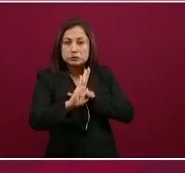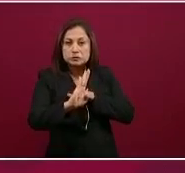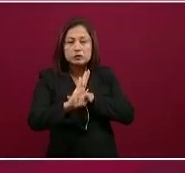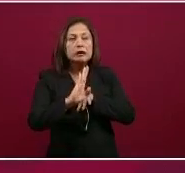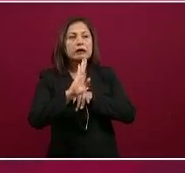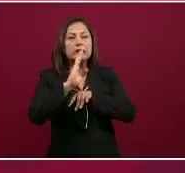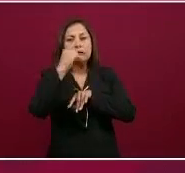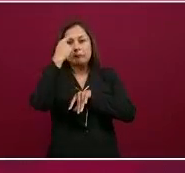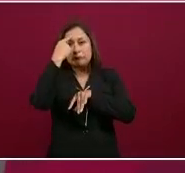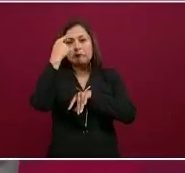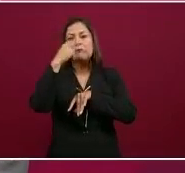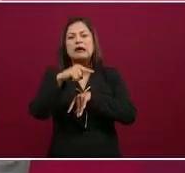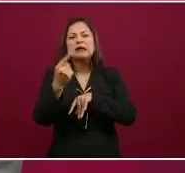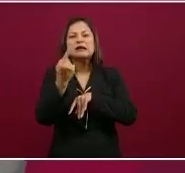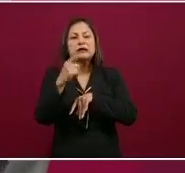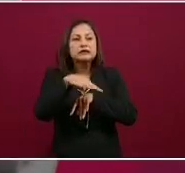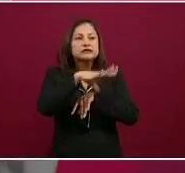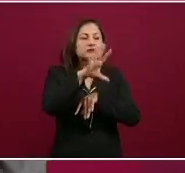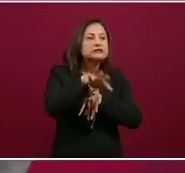vienen niños,